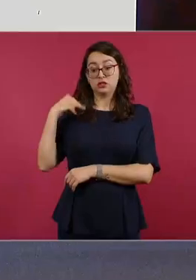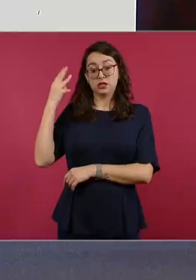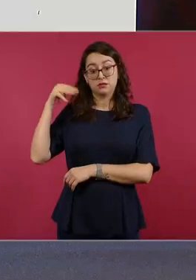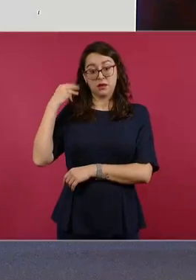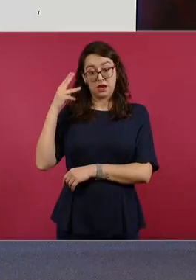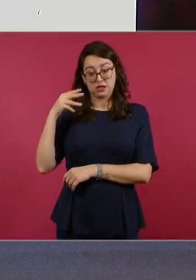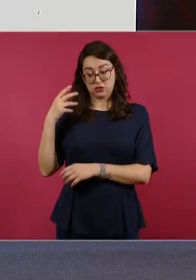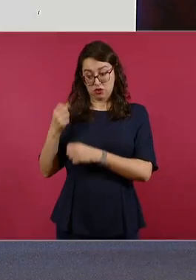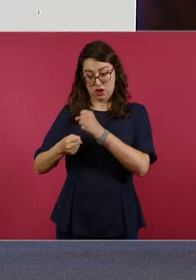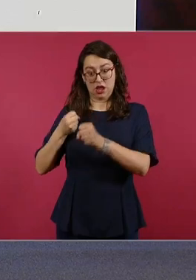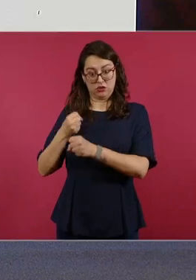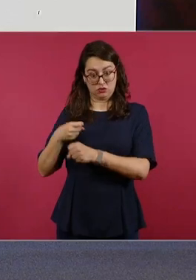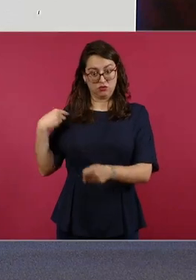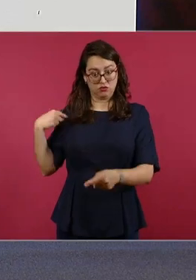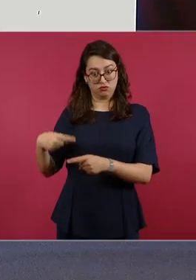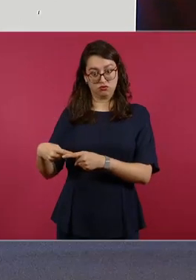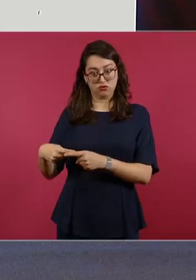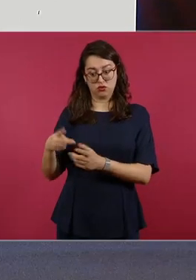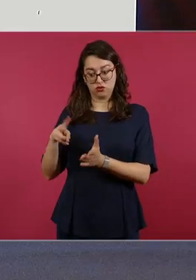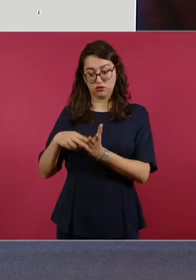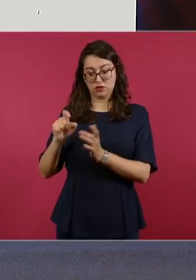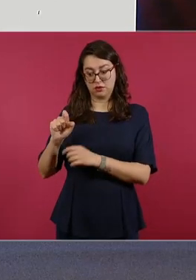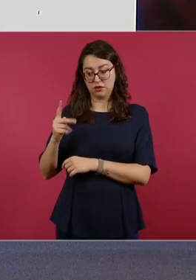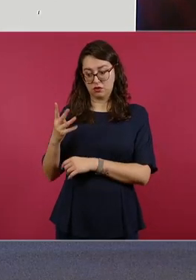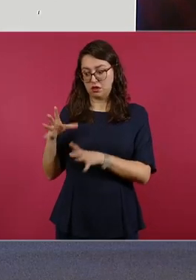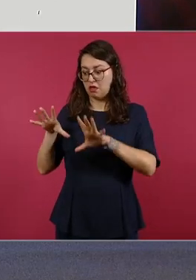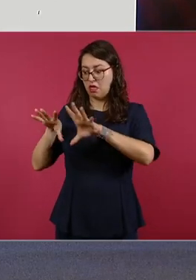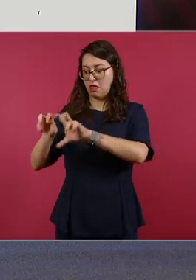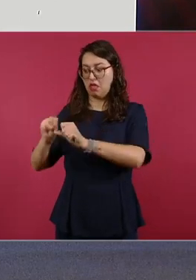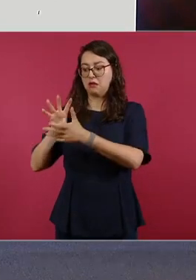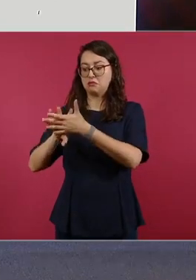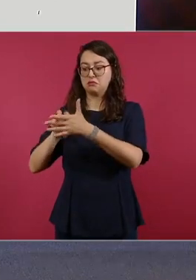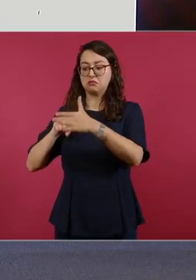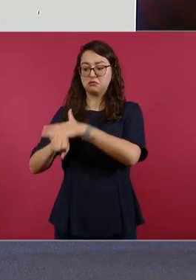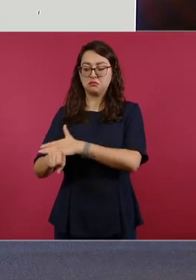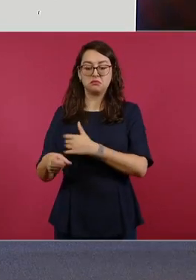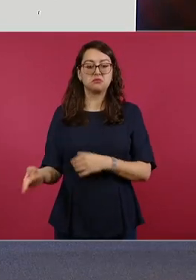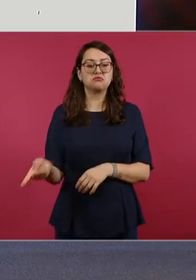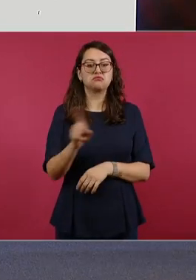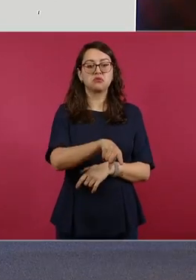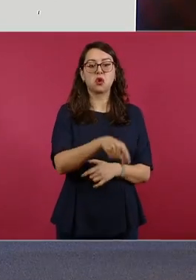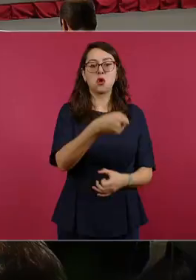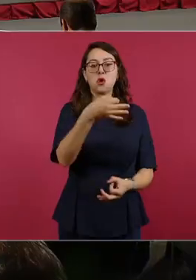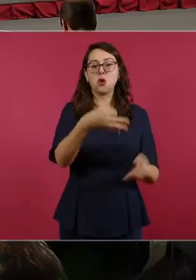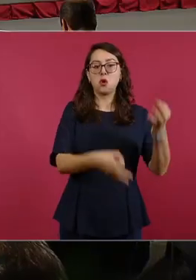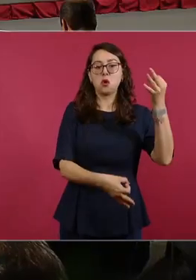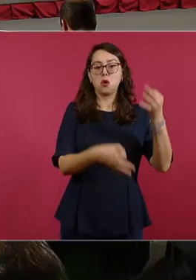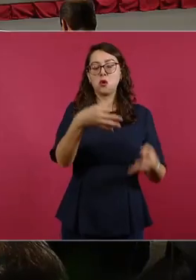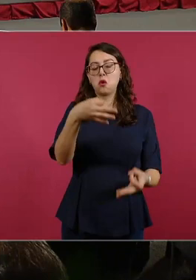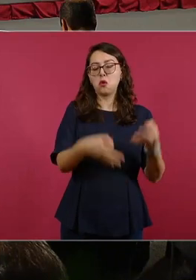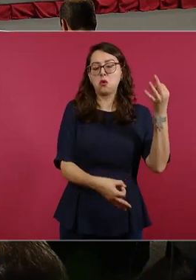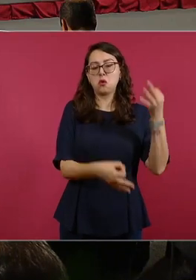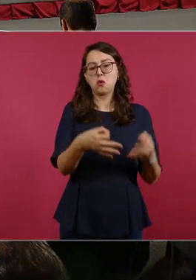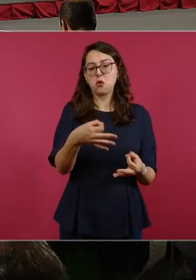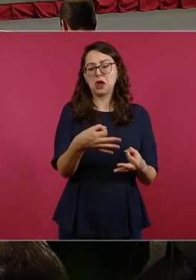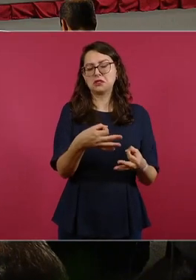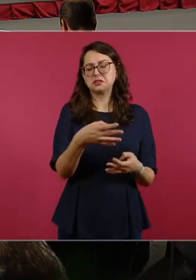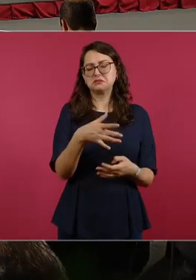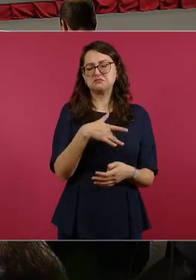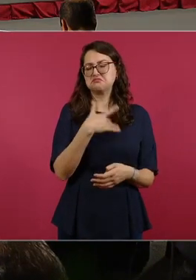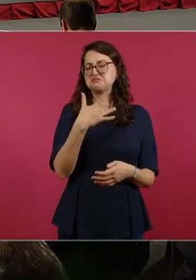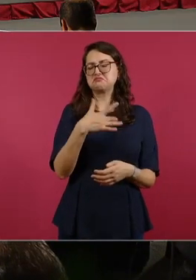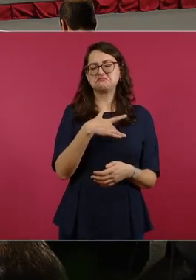del presente año. Involucra al juez de control adscrito al Centro de Justicia Penal Federal del Reclusorio Sur,